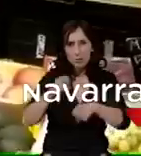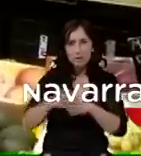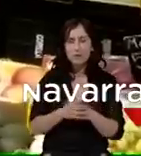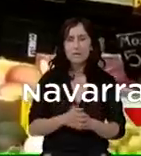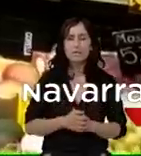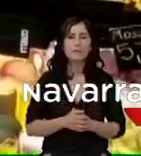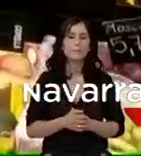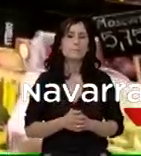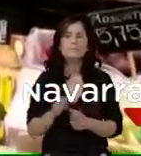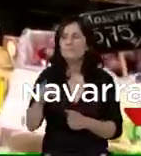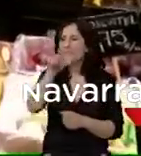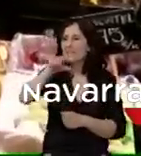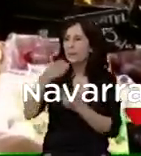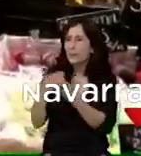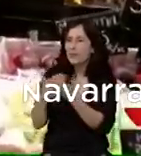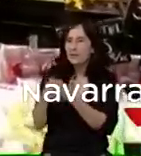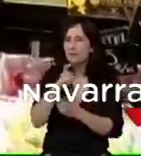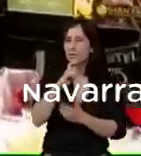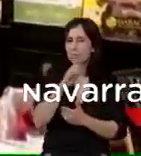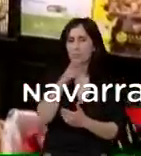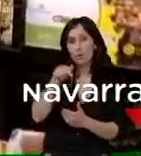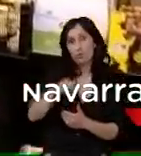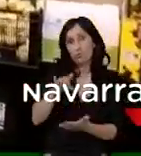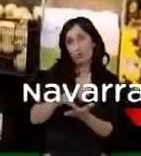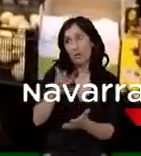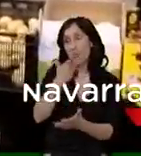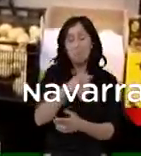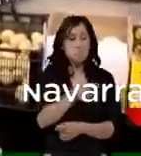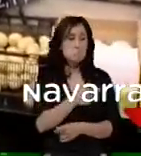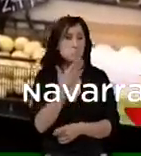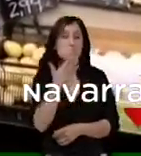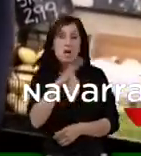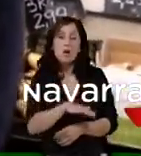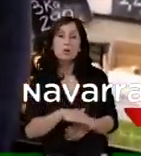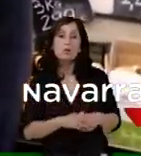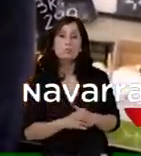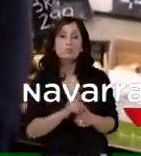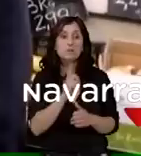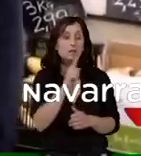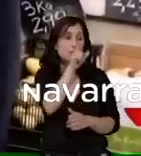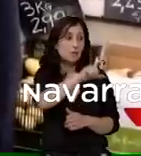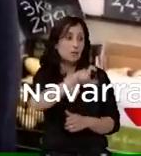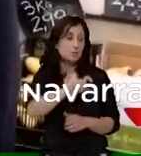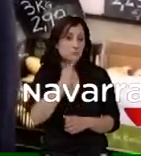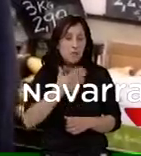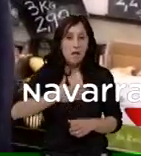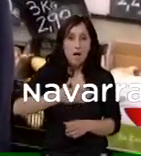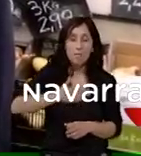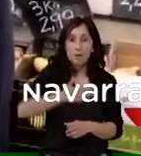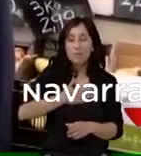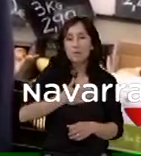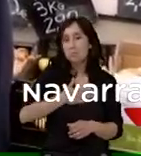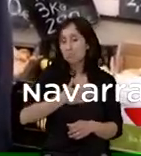¿Y cómo son los vecinos de Cabanillas? Hoy estamos conociendo esta localidad. Pues majos, verdad que es gente maja. Gente en los pueblos es gente amable y